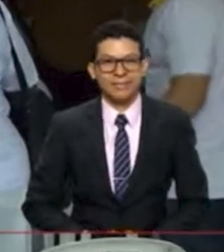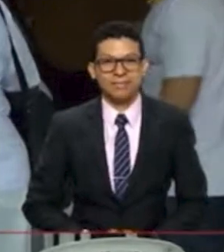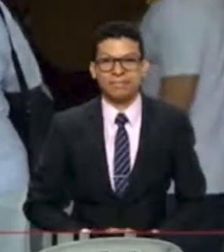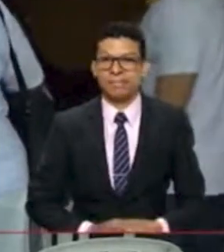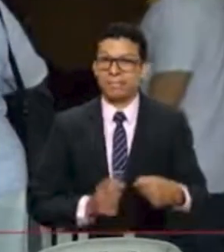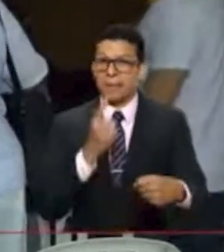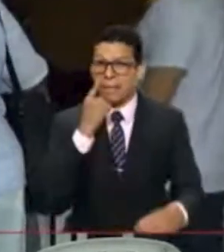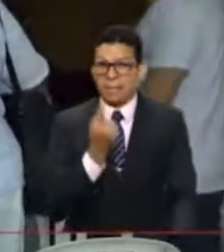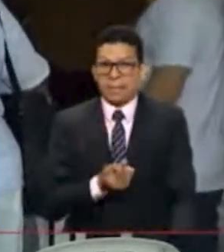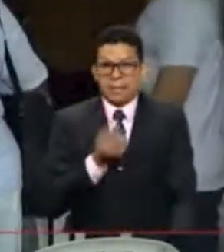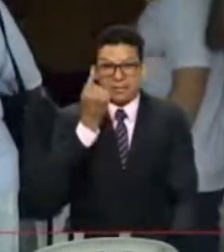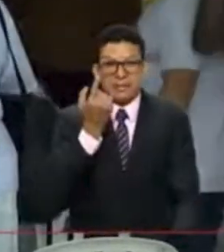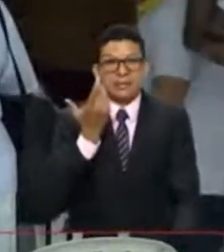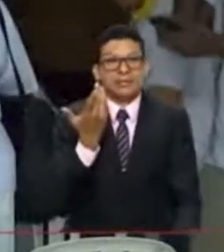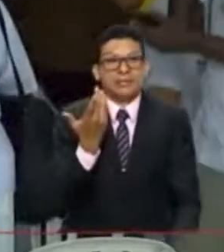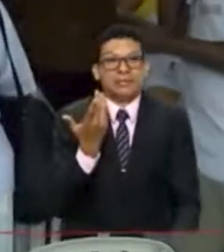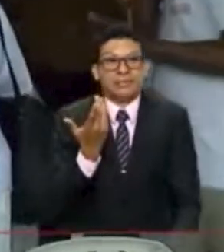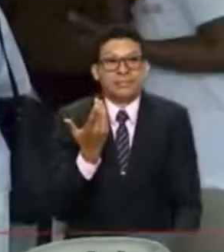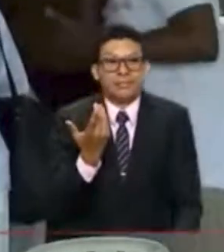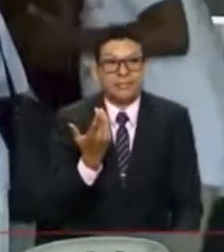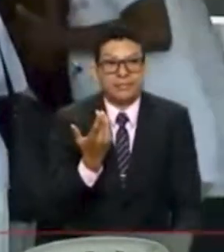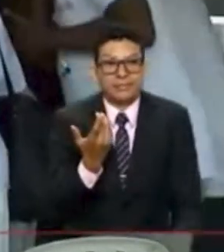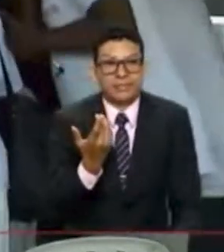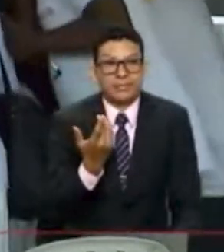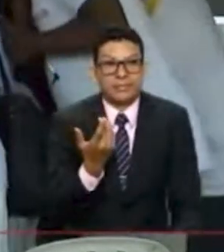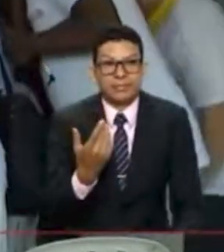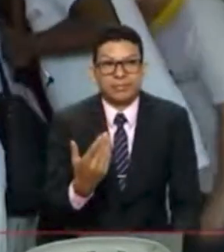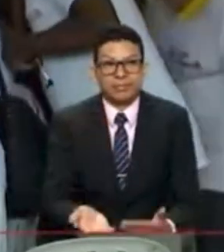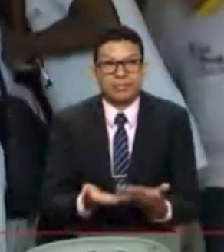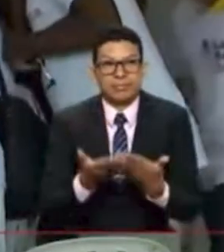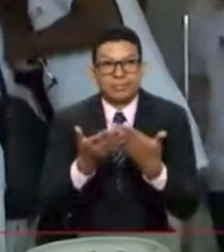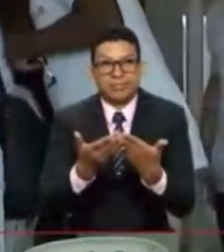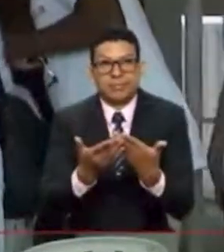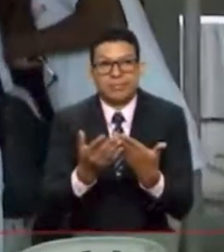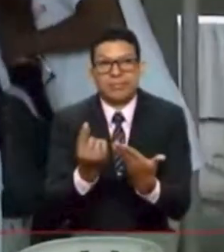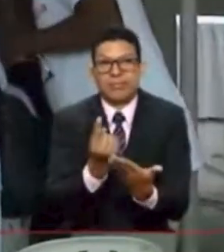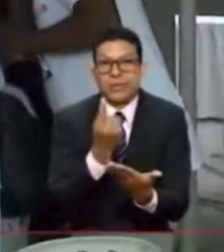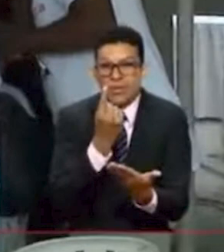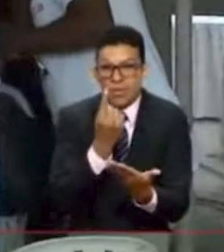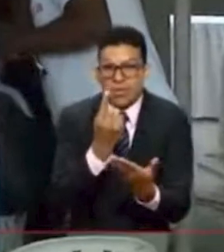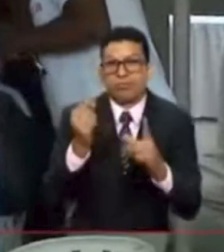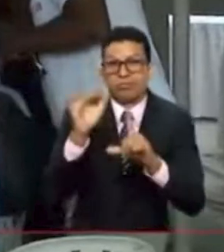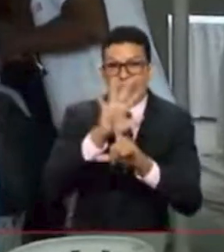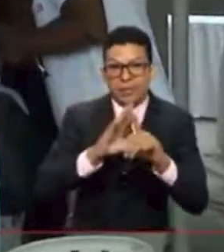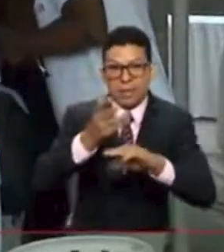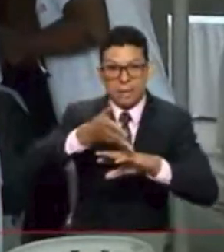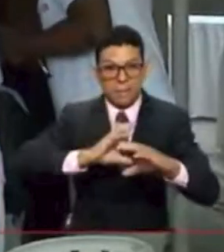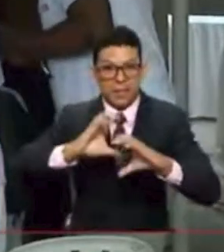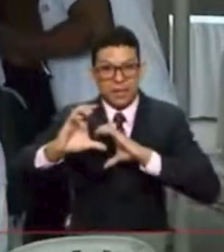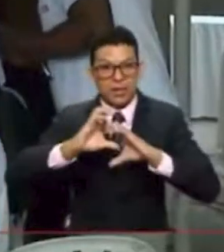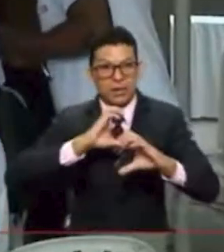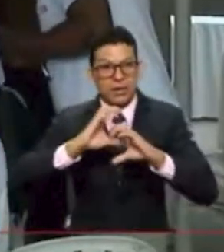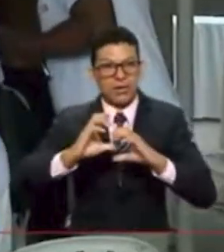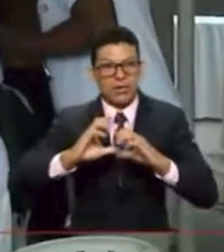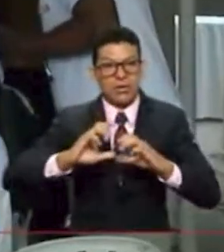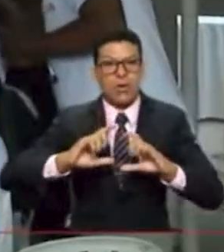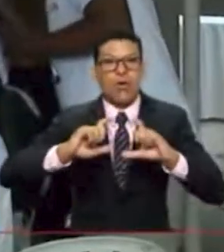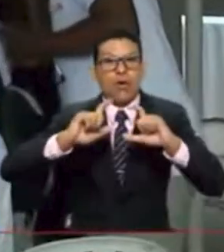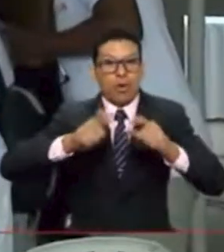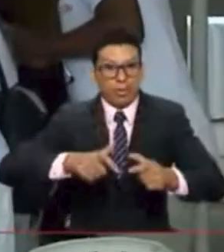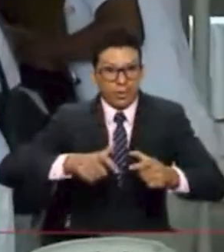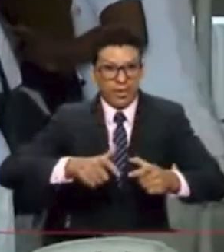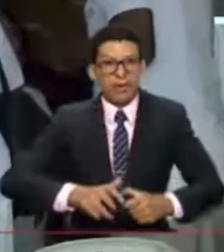La primera vez que se pone a disposición de un canal, un medio de comunicación